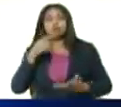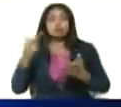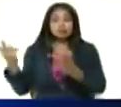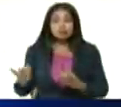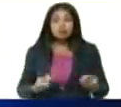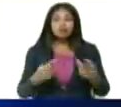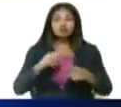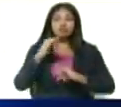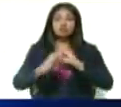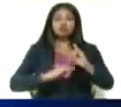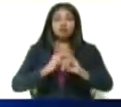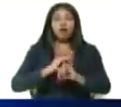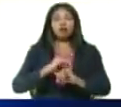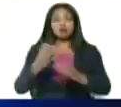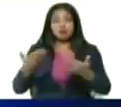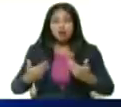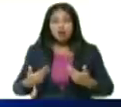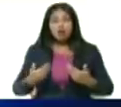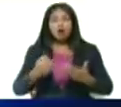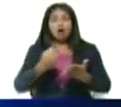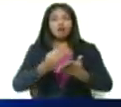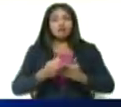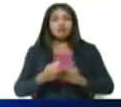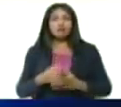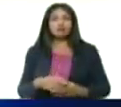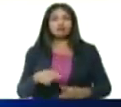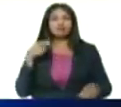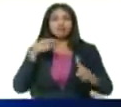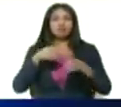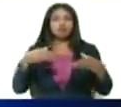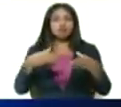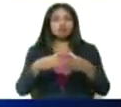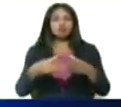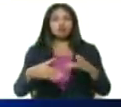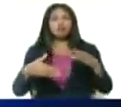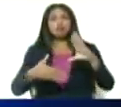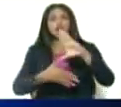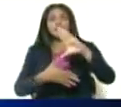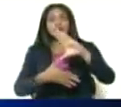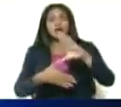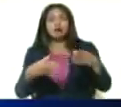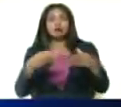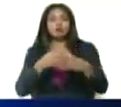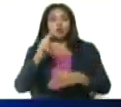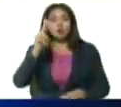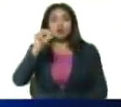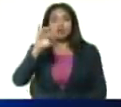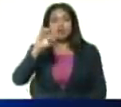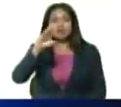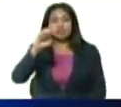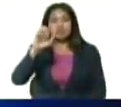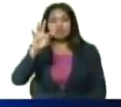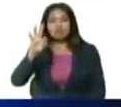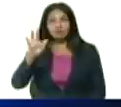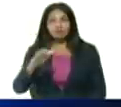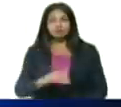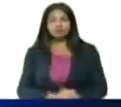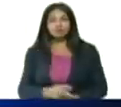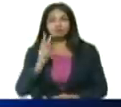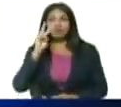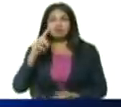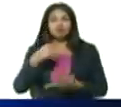avión internacional que viene directo de la Organización Panamericana de la Salud y la UNICEF. Ahí vienen